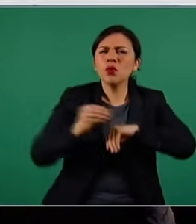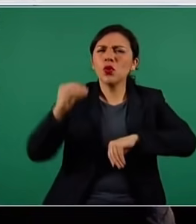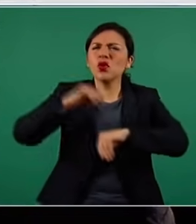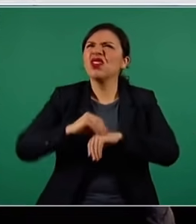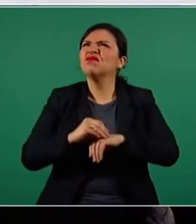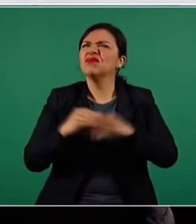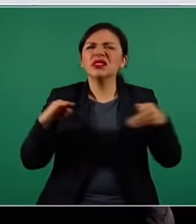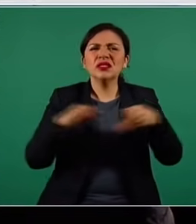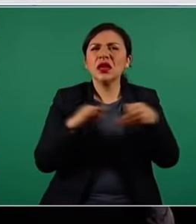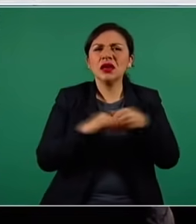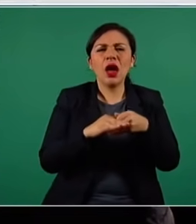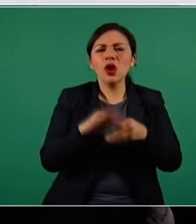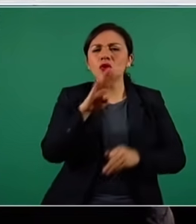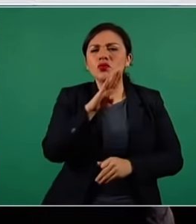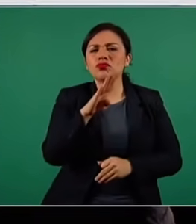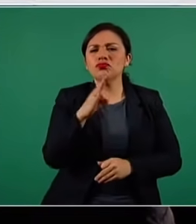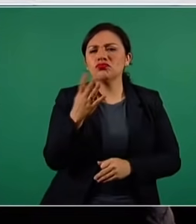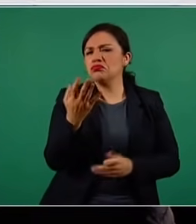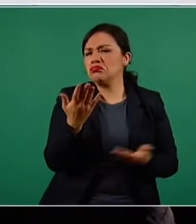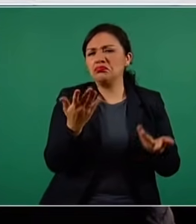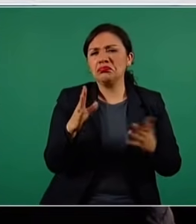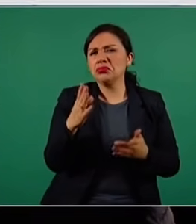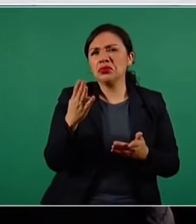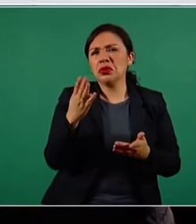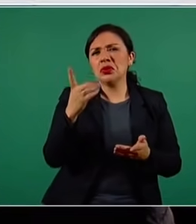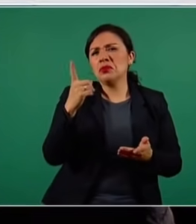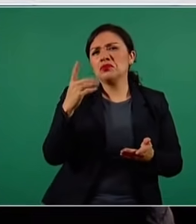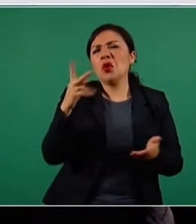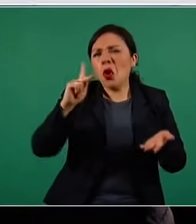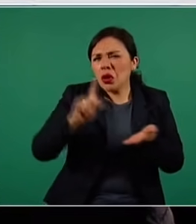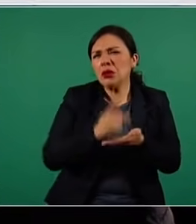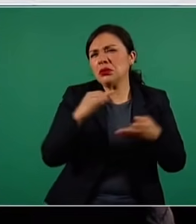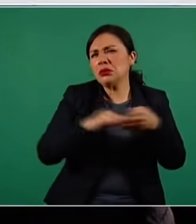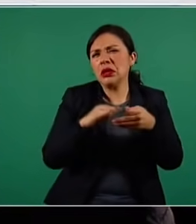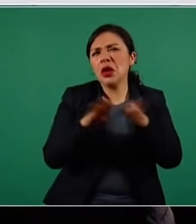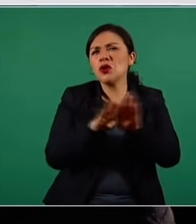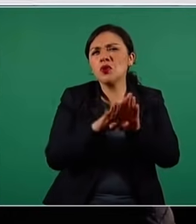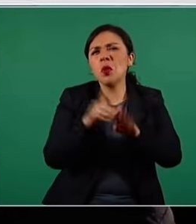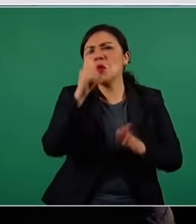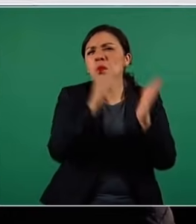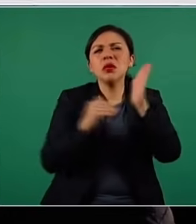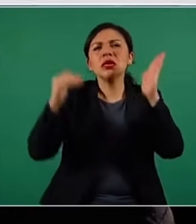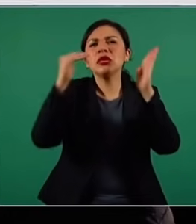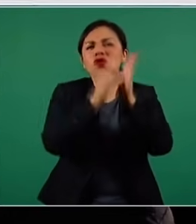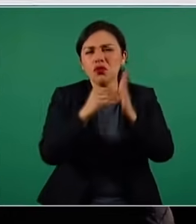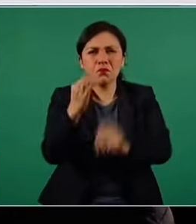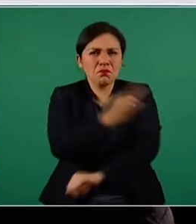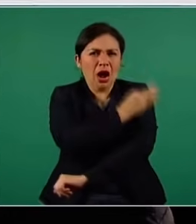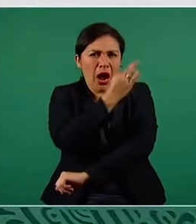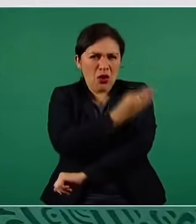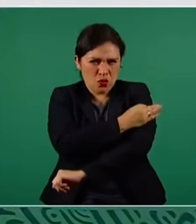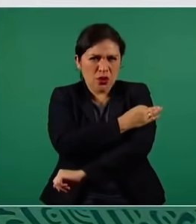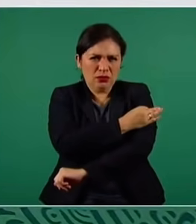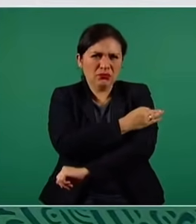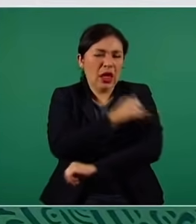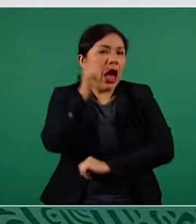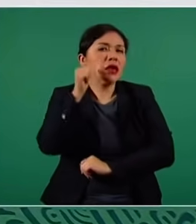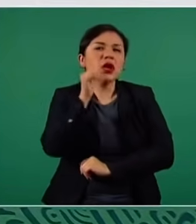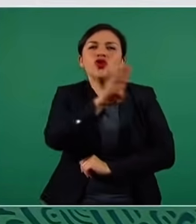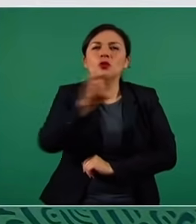972.000 vacunas es muy probable que hoy lleguemos nuevamente a más del millón y en forma acumulativa